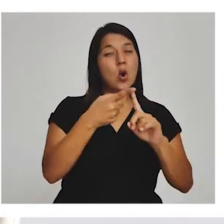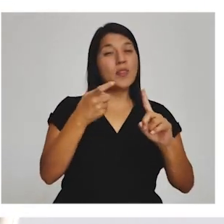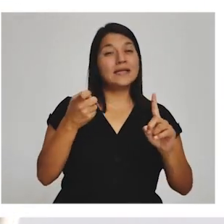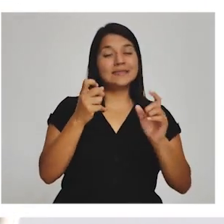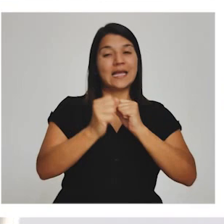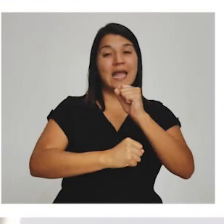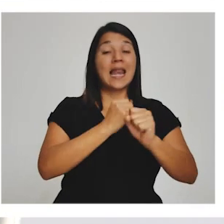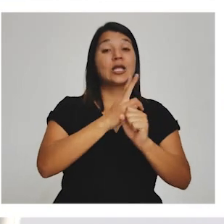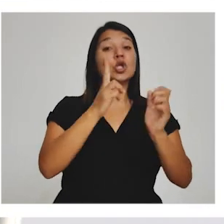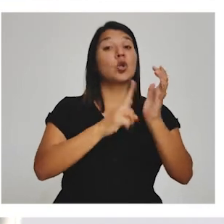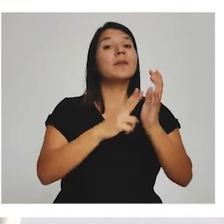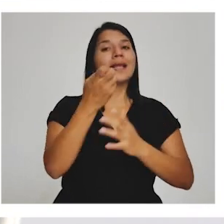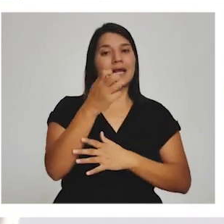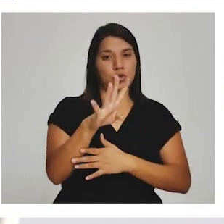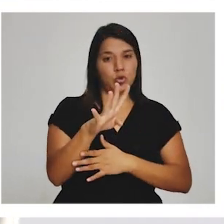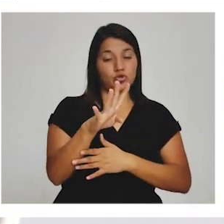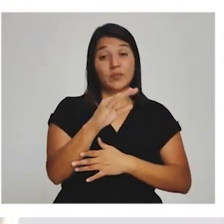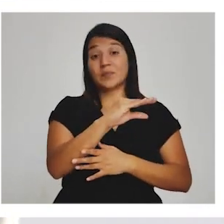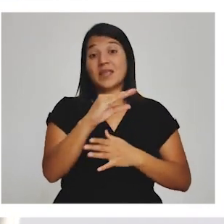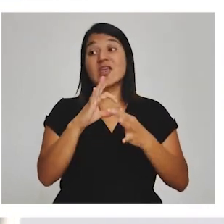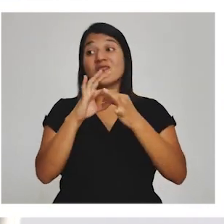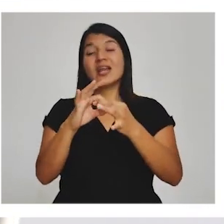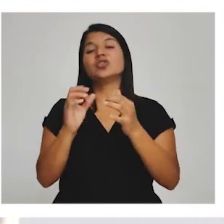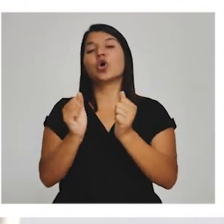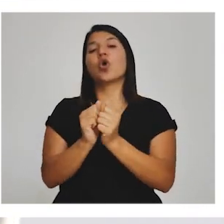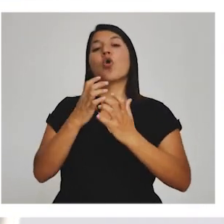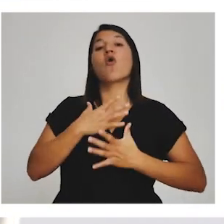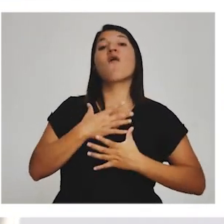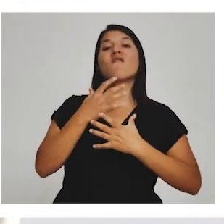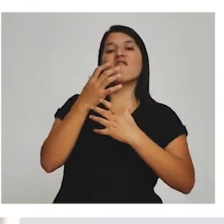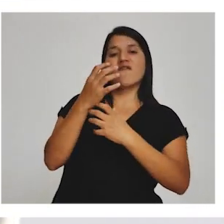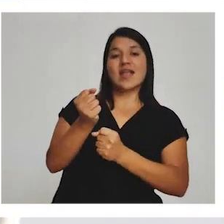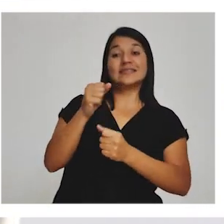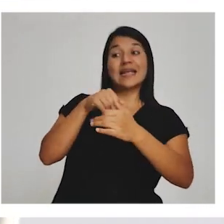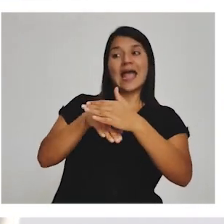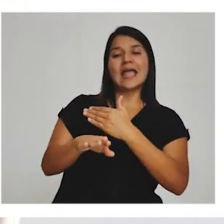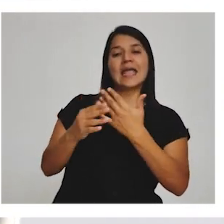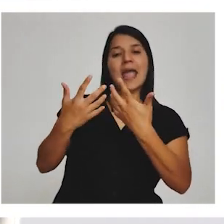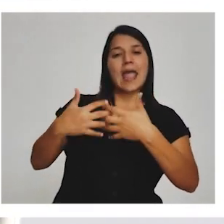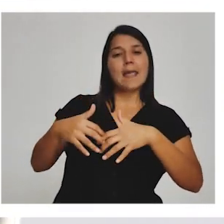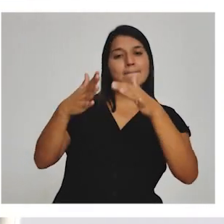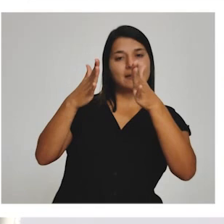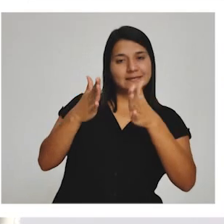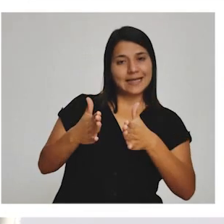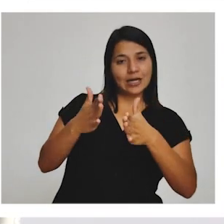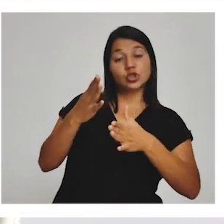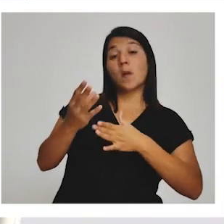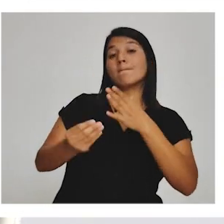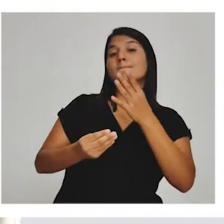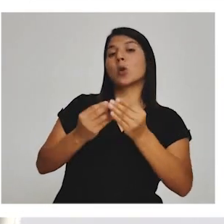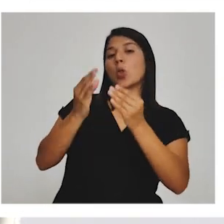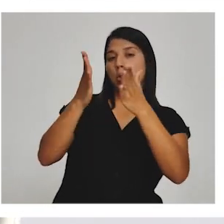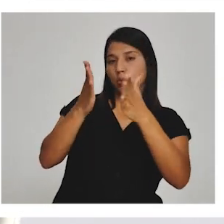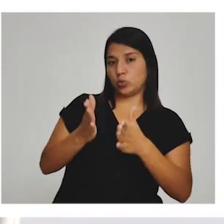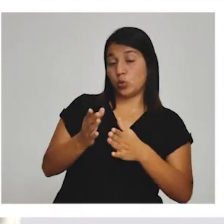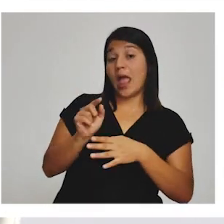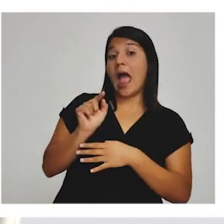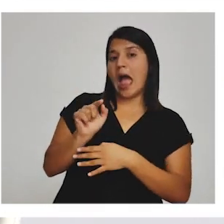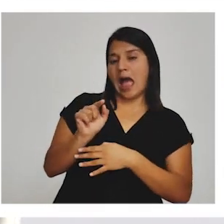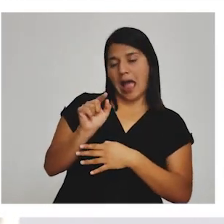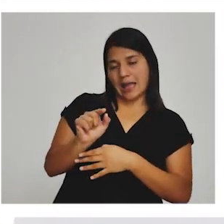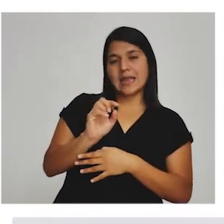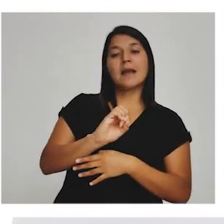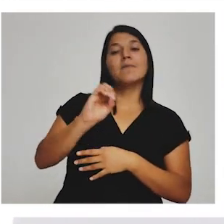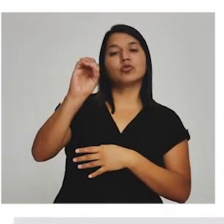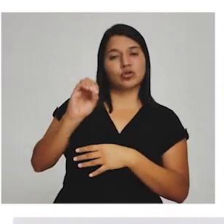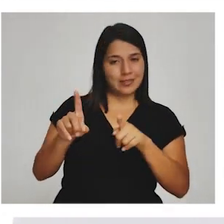Y en materia de confianza de los productores, de los empresarios, tenemos un valor que es el más alto de